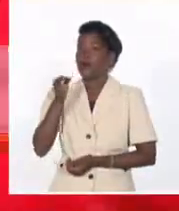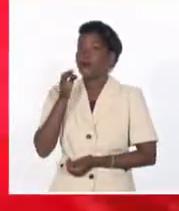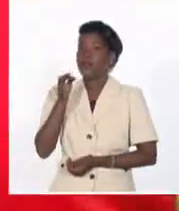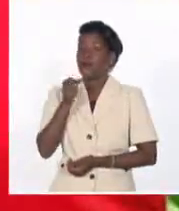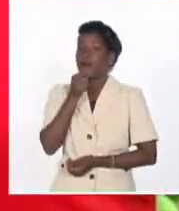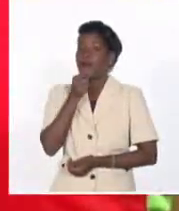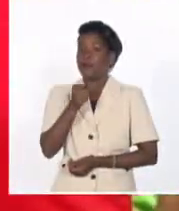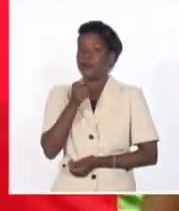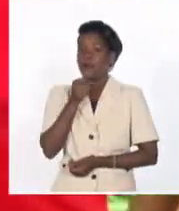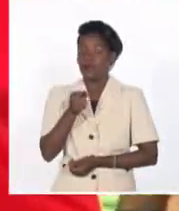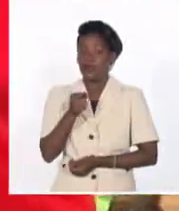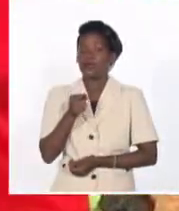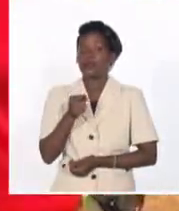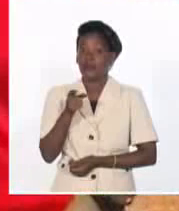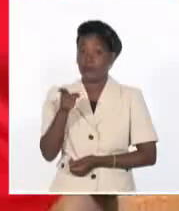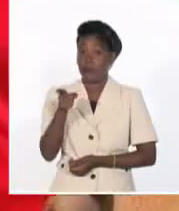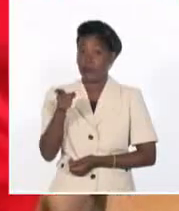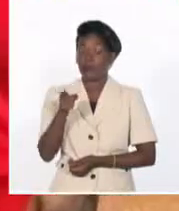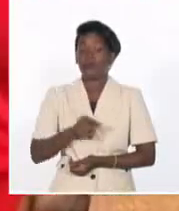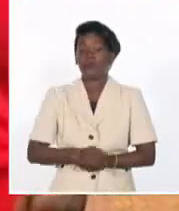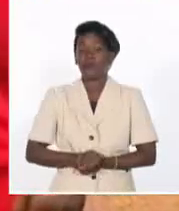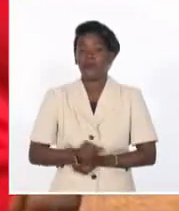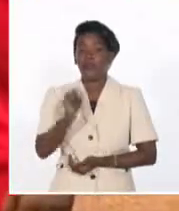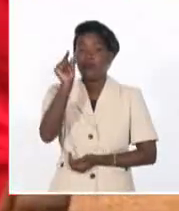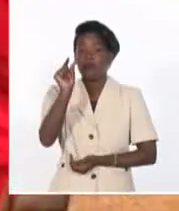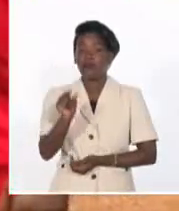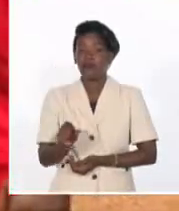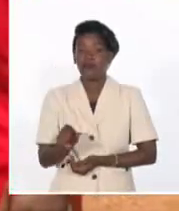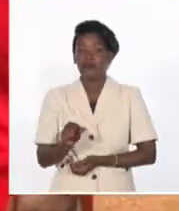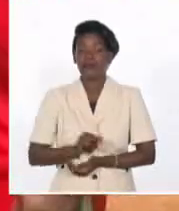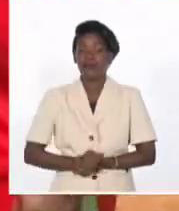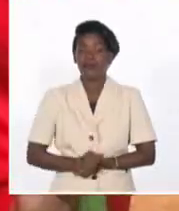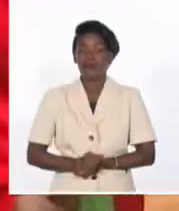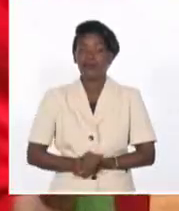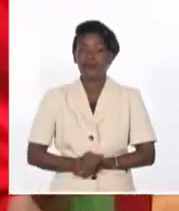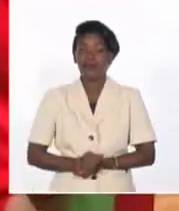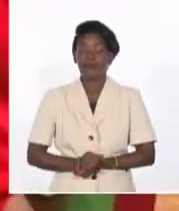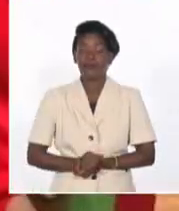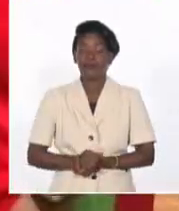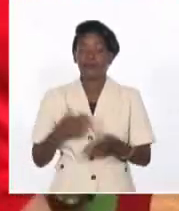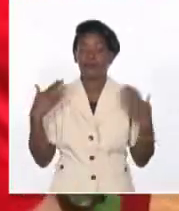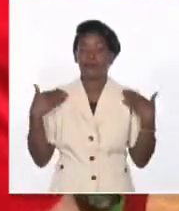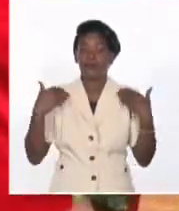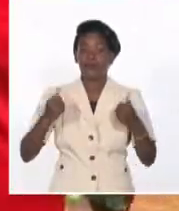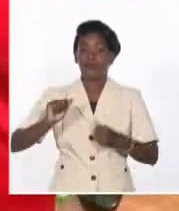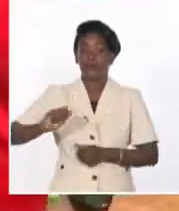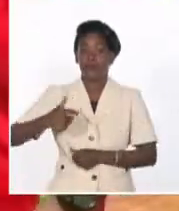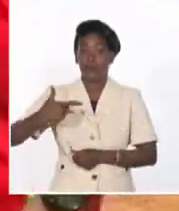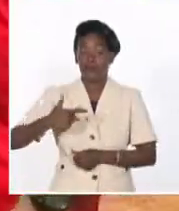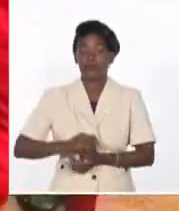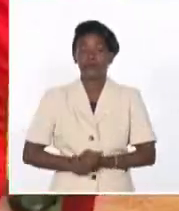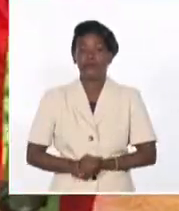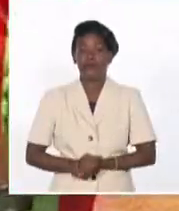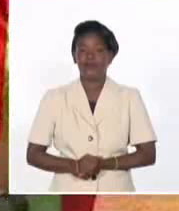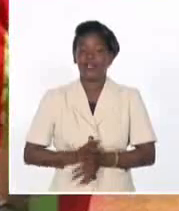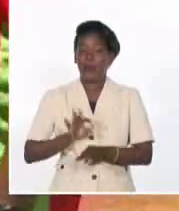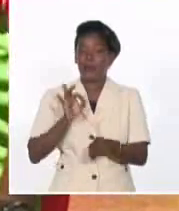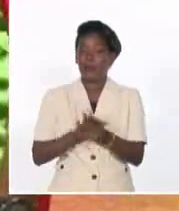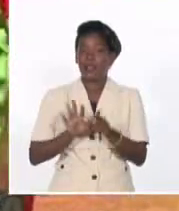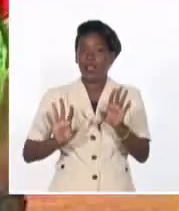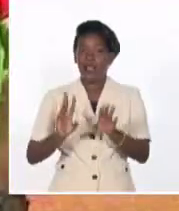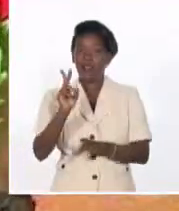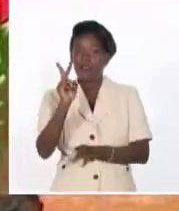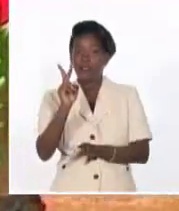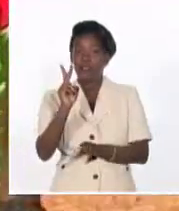Tani, subdirector provincial de deportes en el balcón del Oriente Cubano. Subdirector, se abrieron desde las 12 del mediodía las puertas de este parque beisbolero.